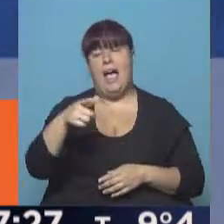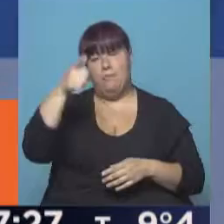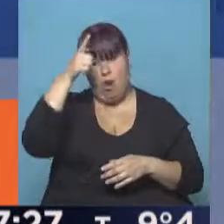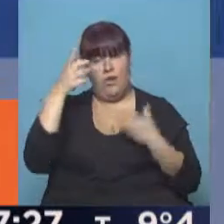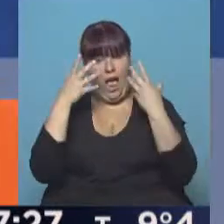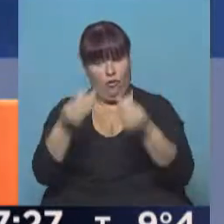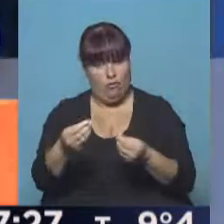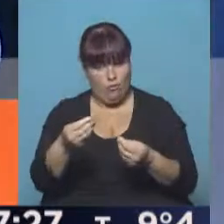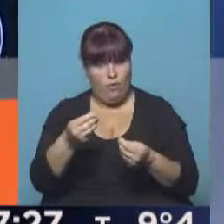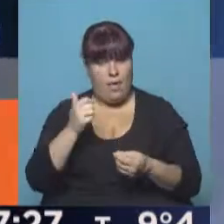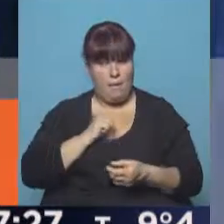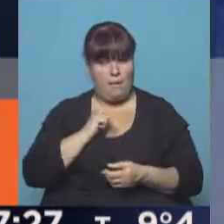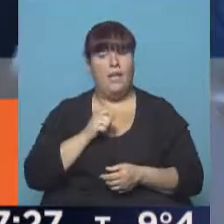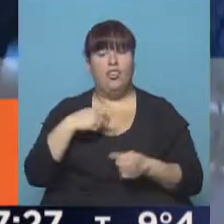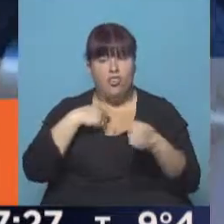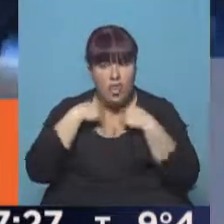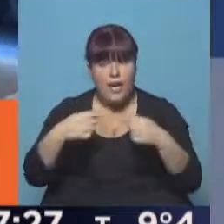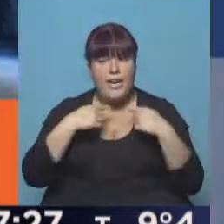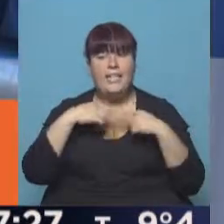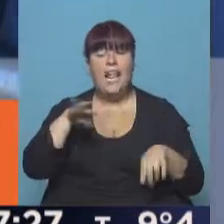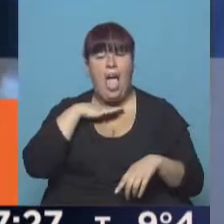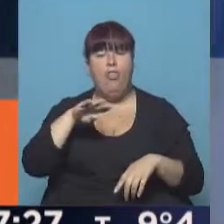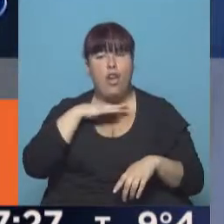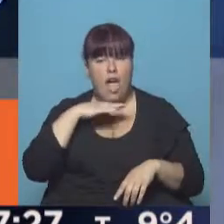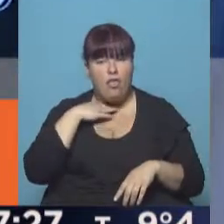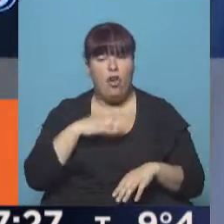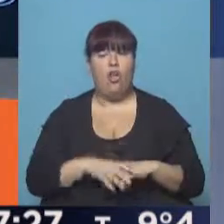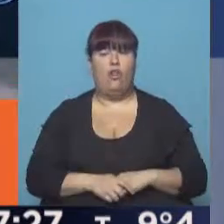actúa el policía y el militar. Sí, yo grito, ladrón.